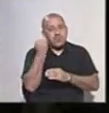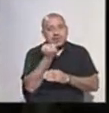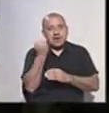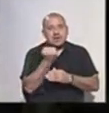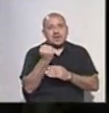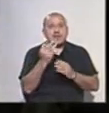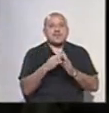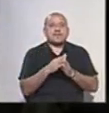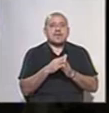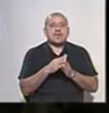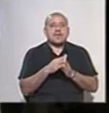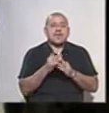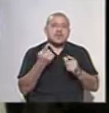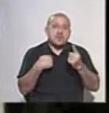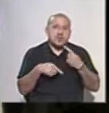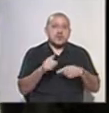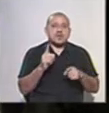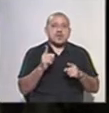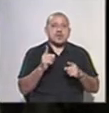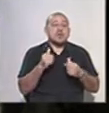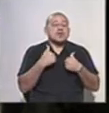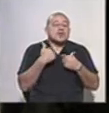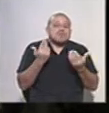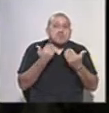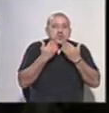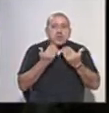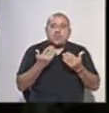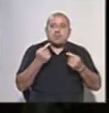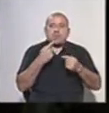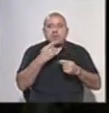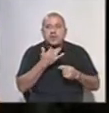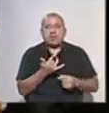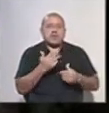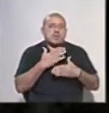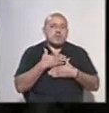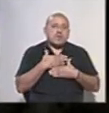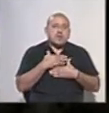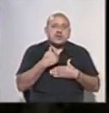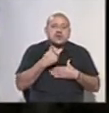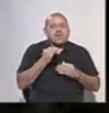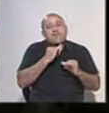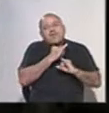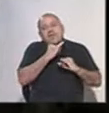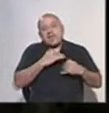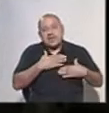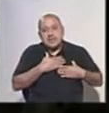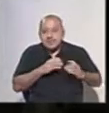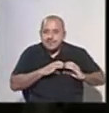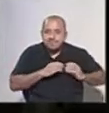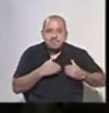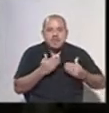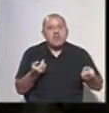más popular. Y bueno, yo qué sé, para mí estamos felices de volver a un año más,